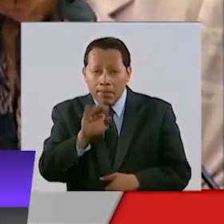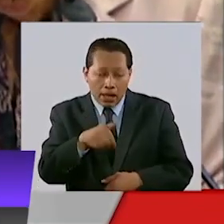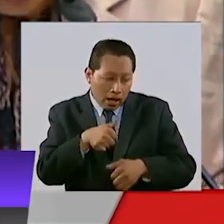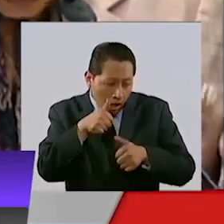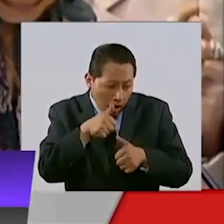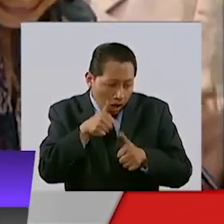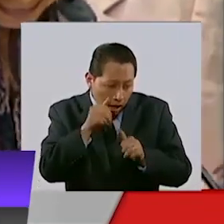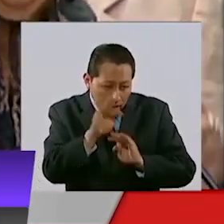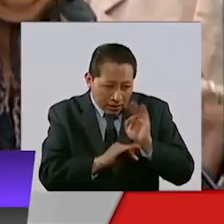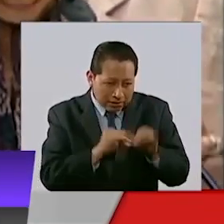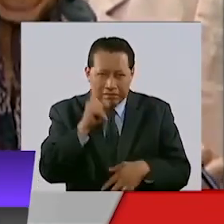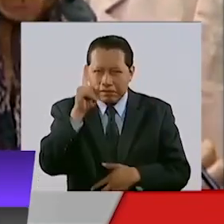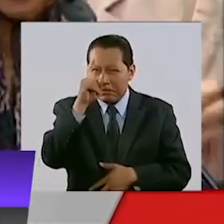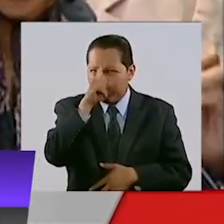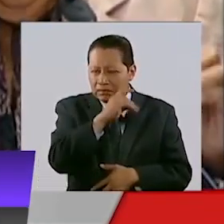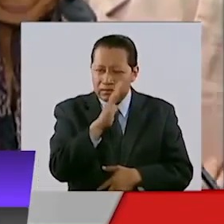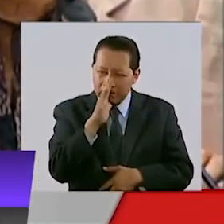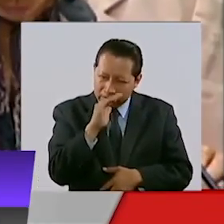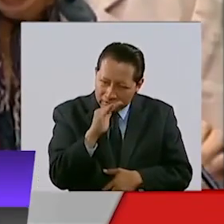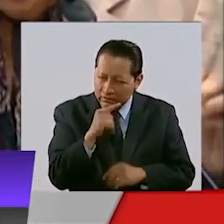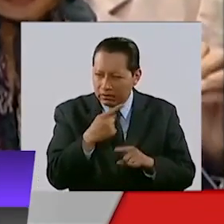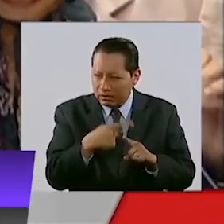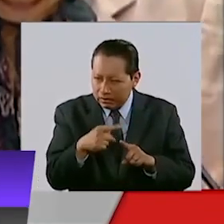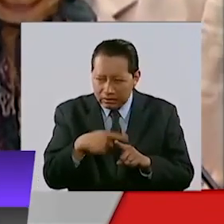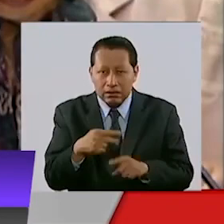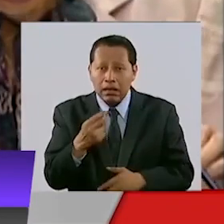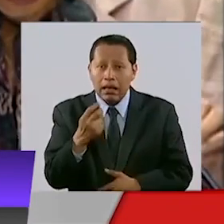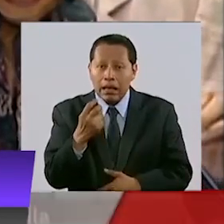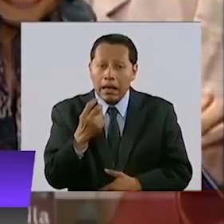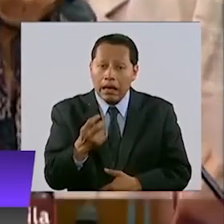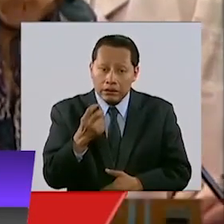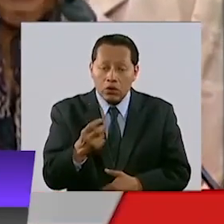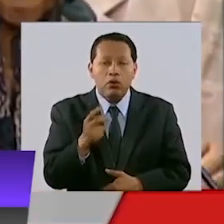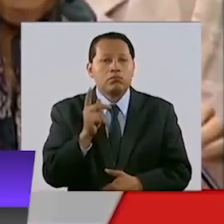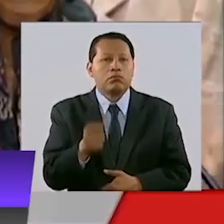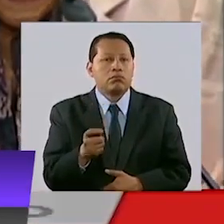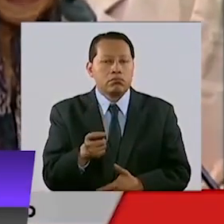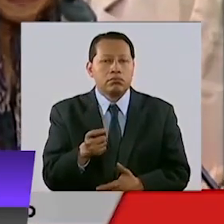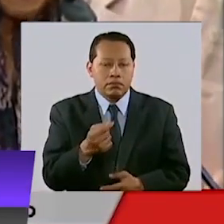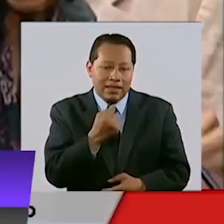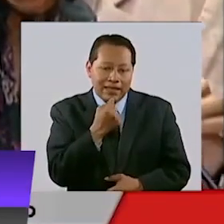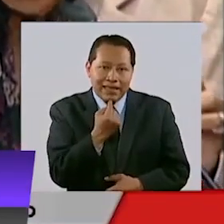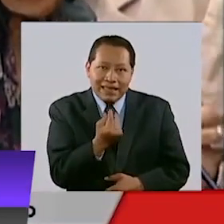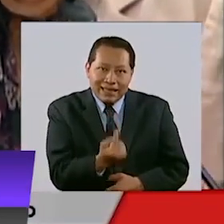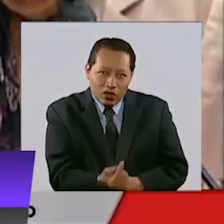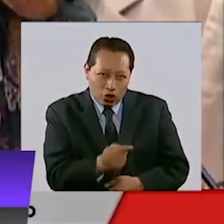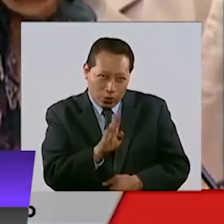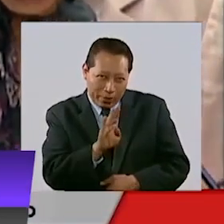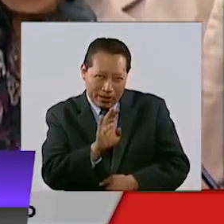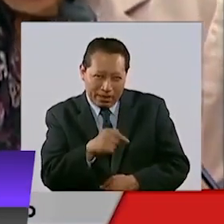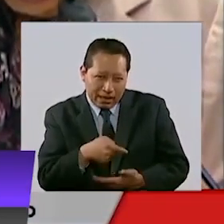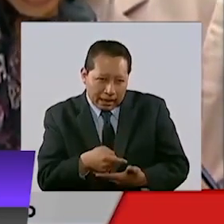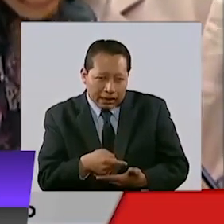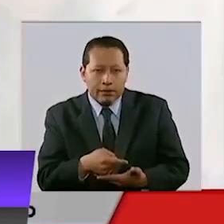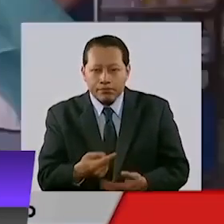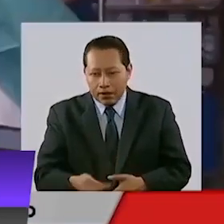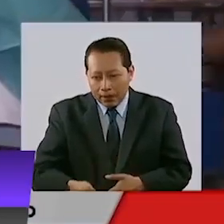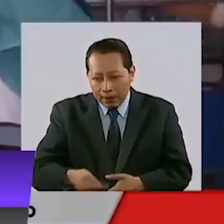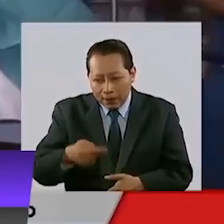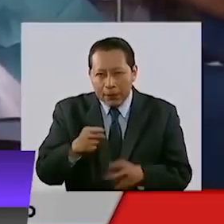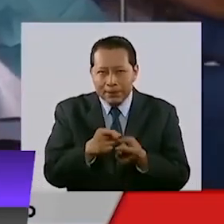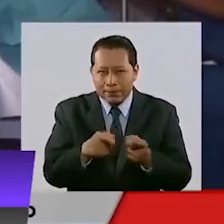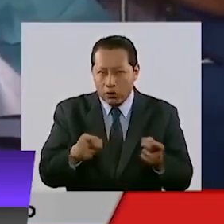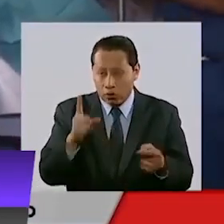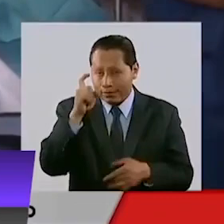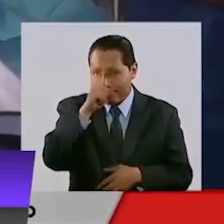Esto claramente con impactos potenciales en el desarrollo de la niña o del niño.